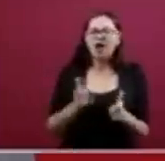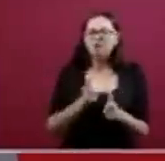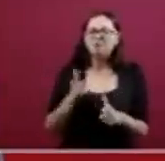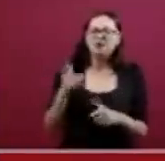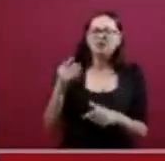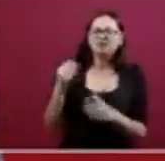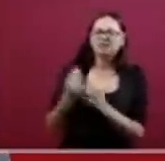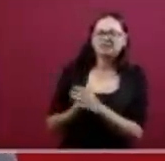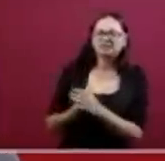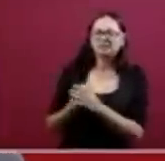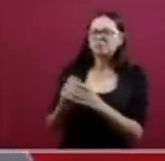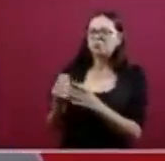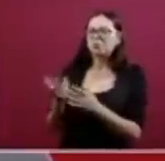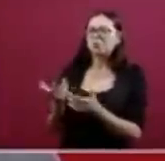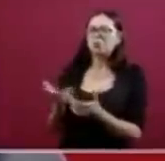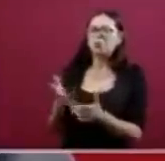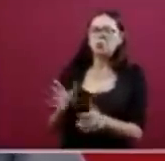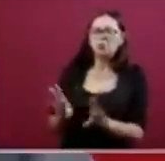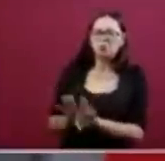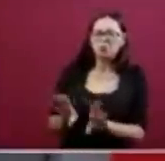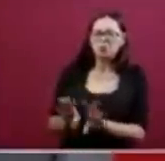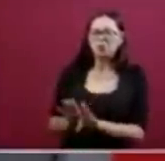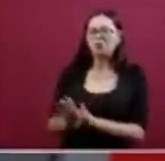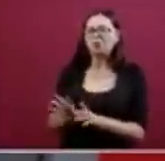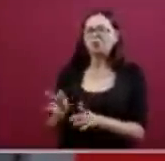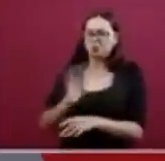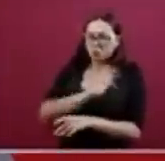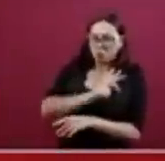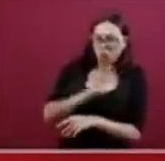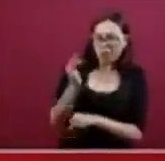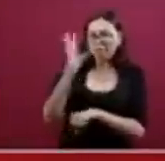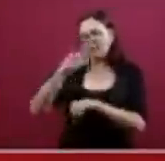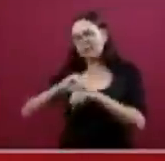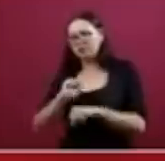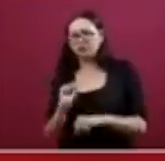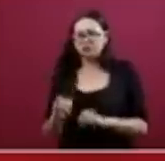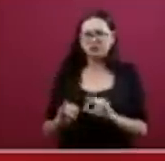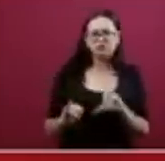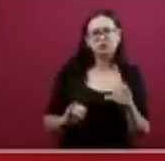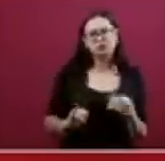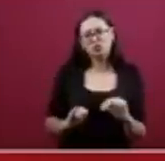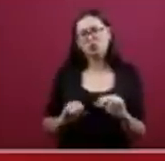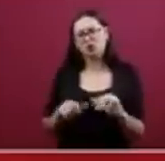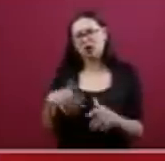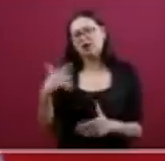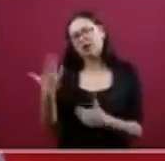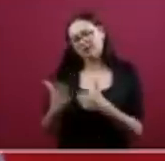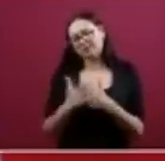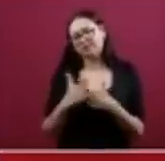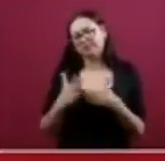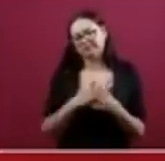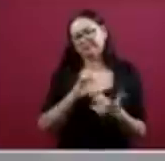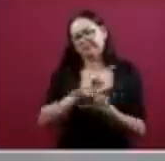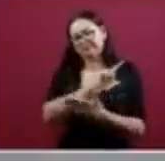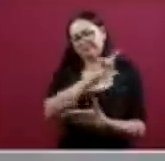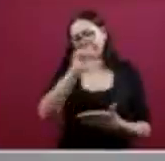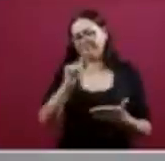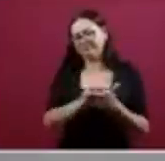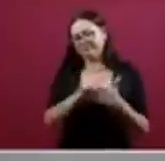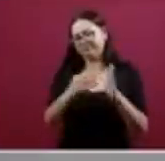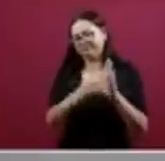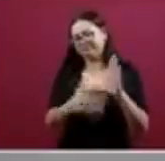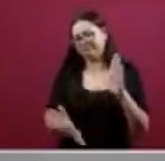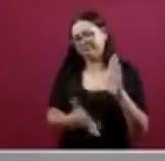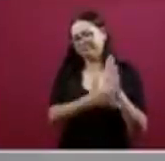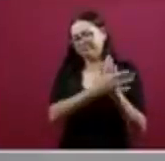¿sí?, bajo qué condiciones se va a utilizar el armamento.